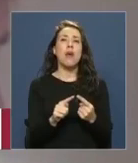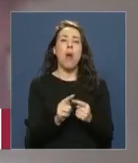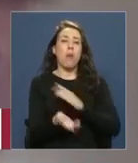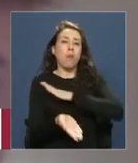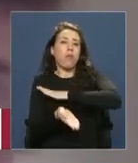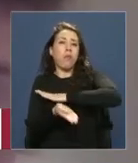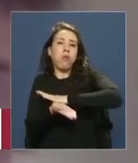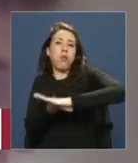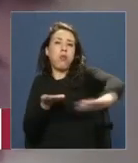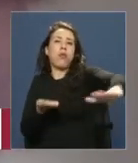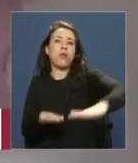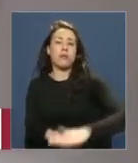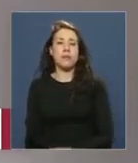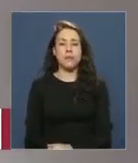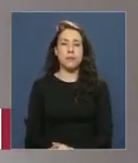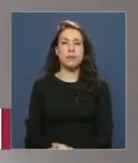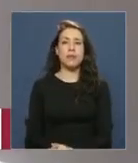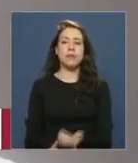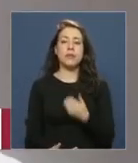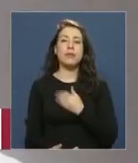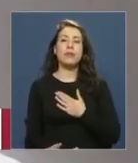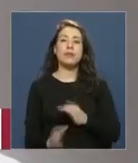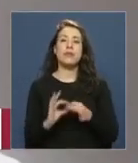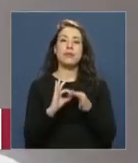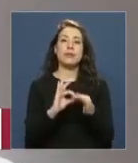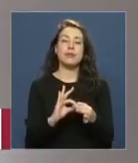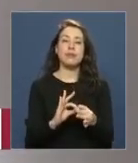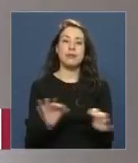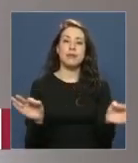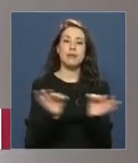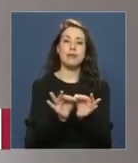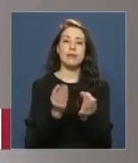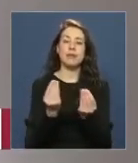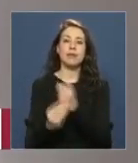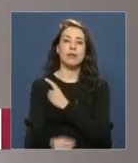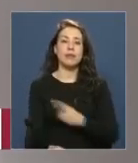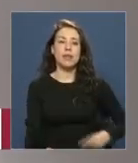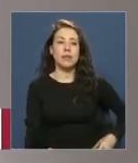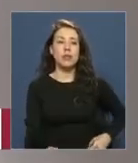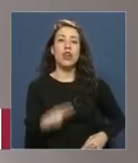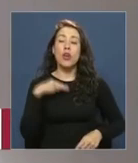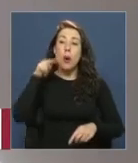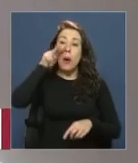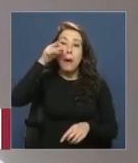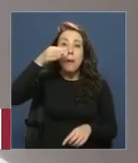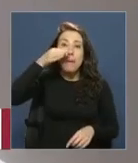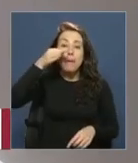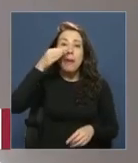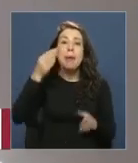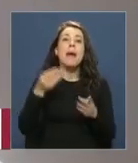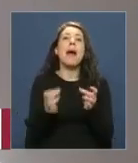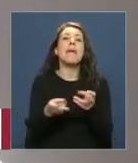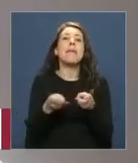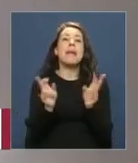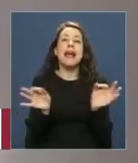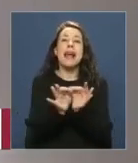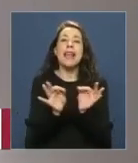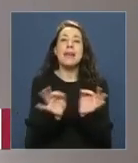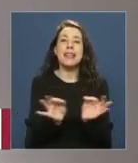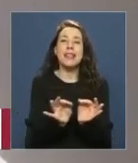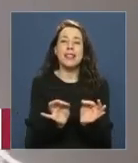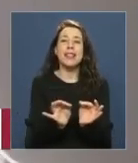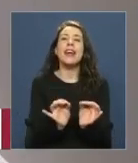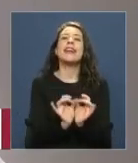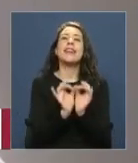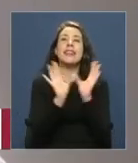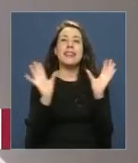ahora. Presidente, yo quiero agradecer las exposiciones de varios de los colegas que he seguido con atención porque permiten clarificar cuál es el alcance